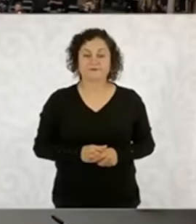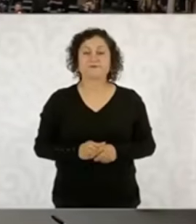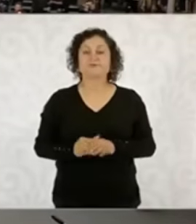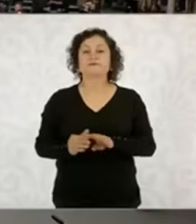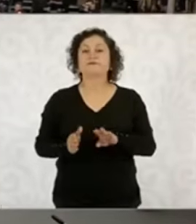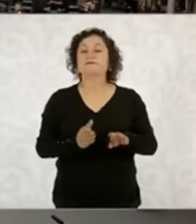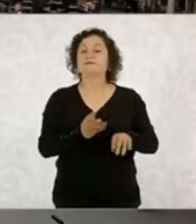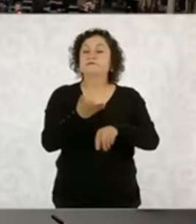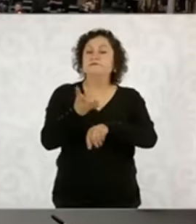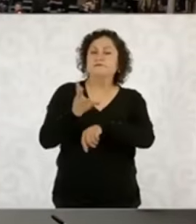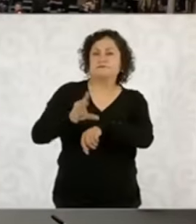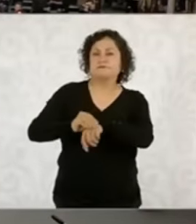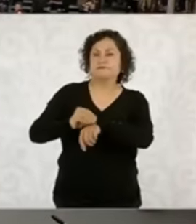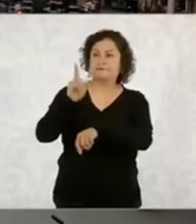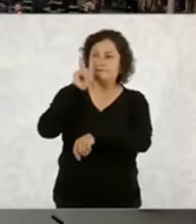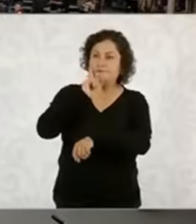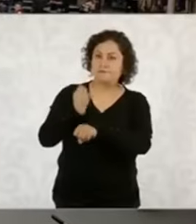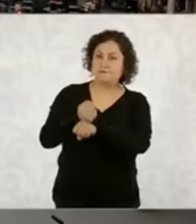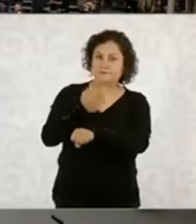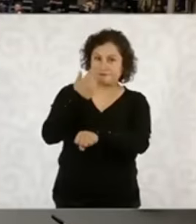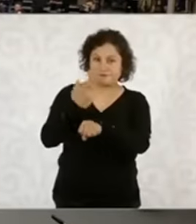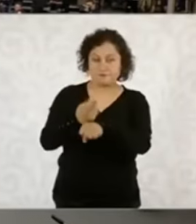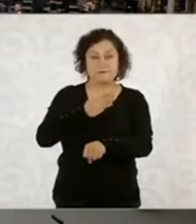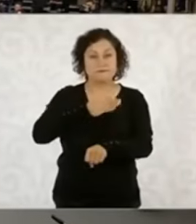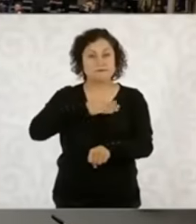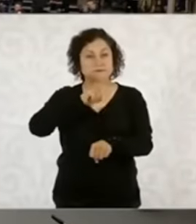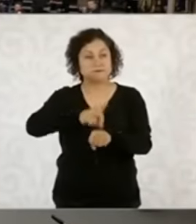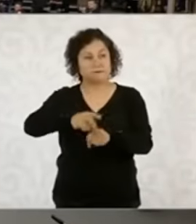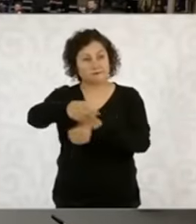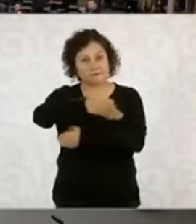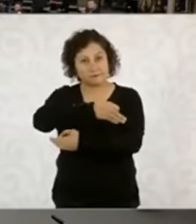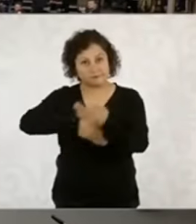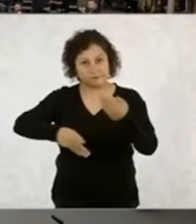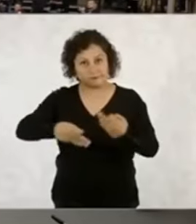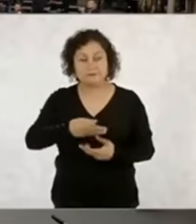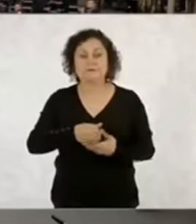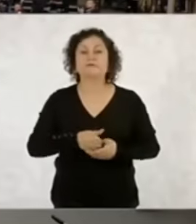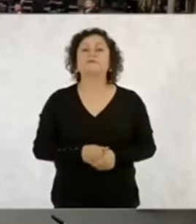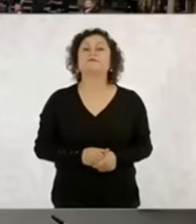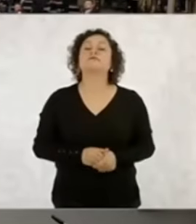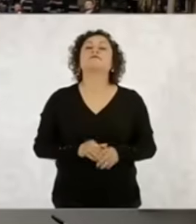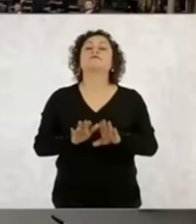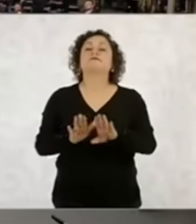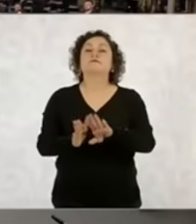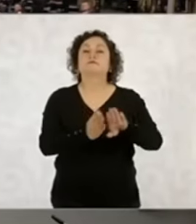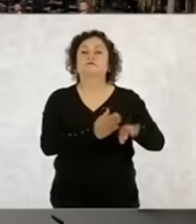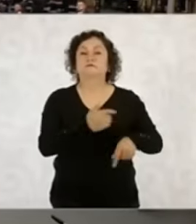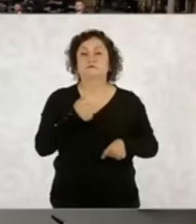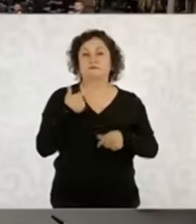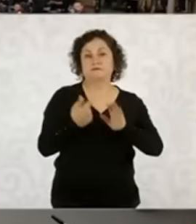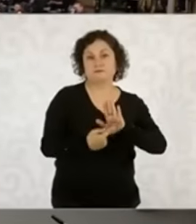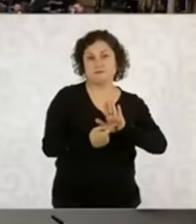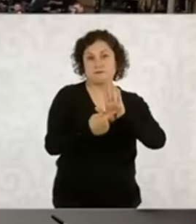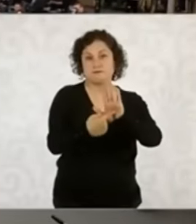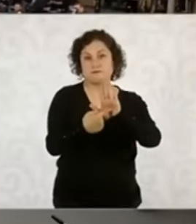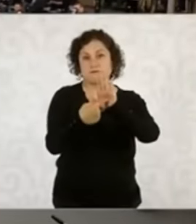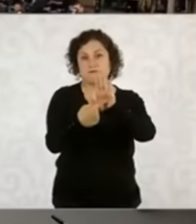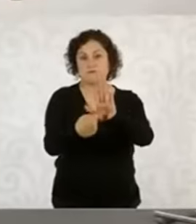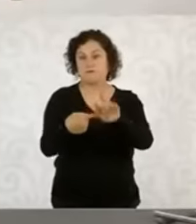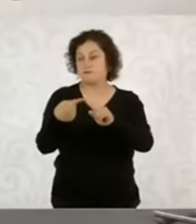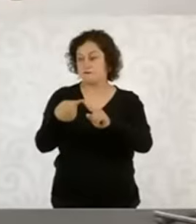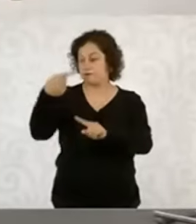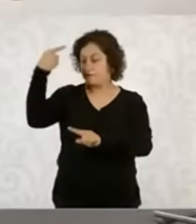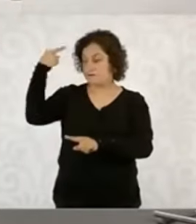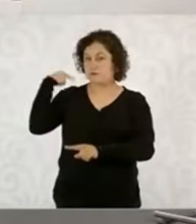Con su permiso, secretaria, buenos días a todos y todas. Ahora les voy a presentar los avances que estamos teniendo desde el